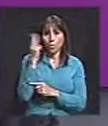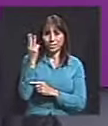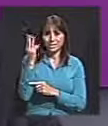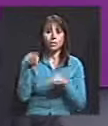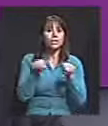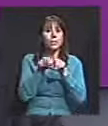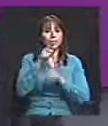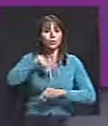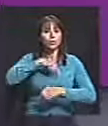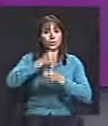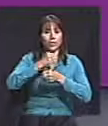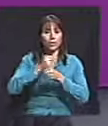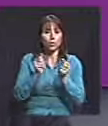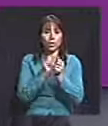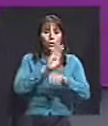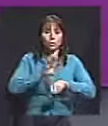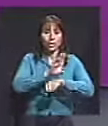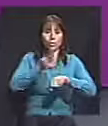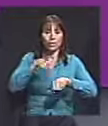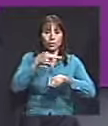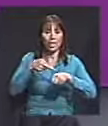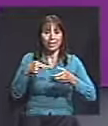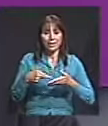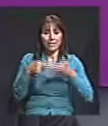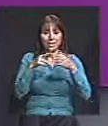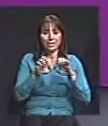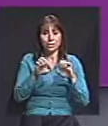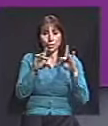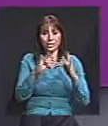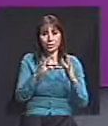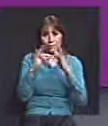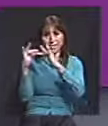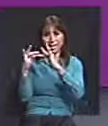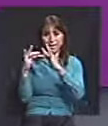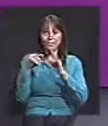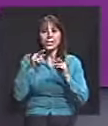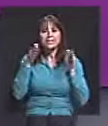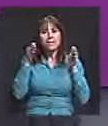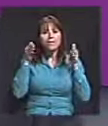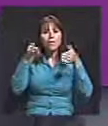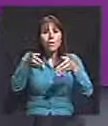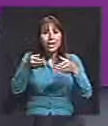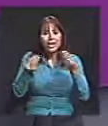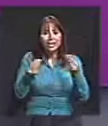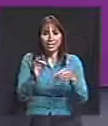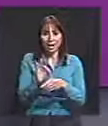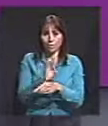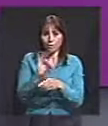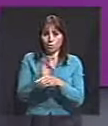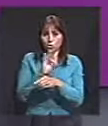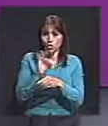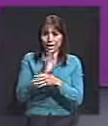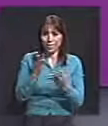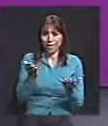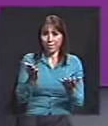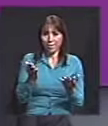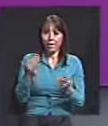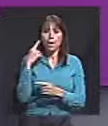Consejo Nacional de Rehabilitación y Educación Especial, que es el enfoque de la funcionalidad,